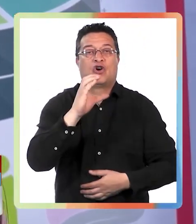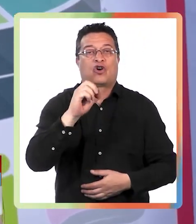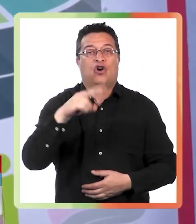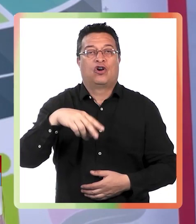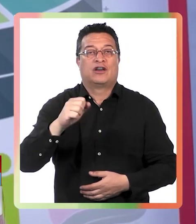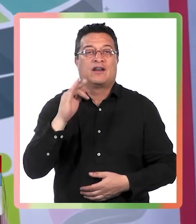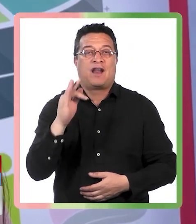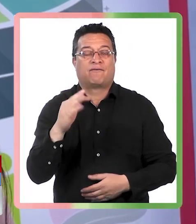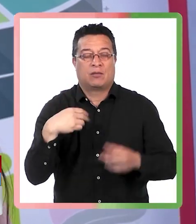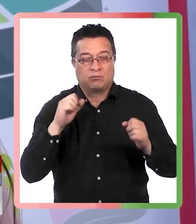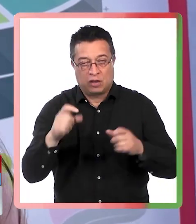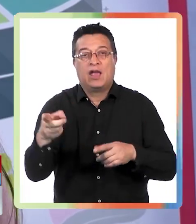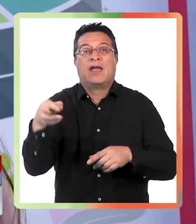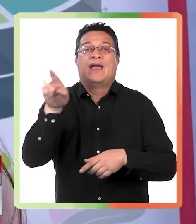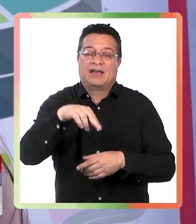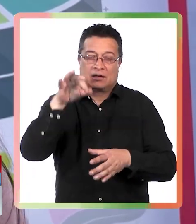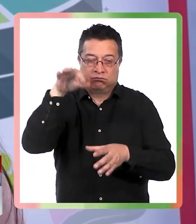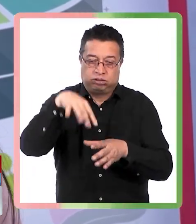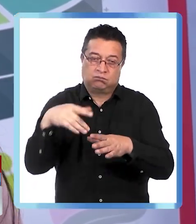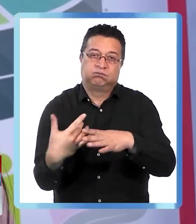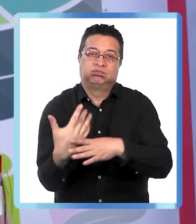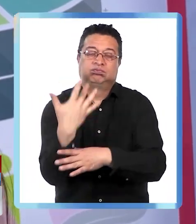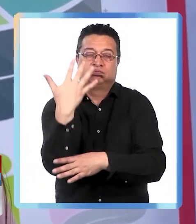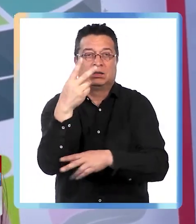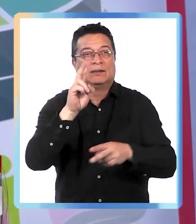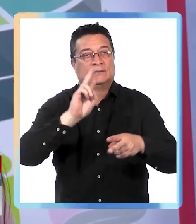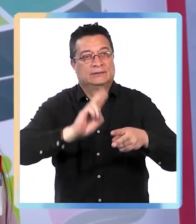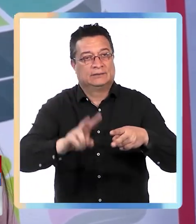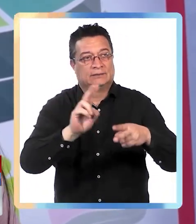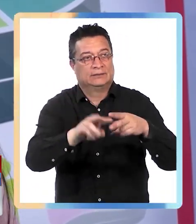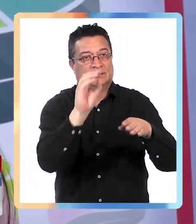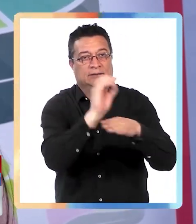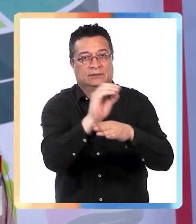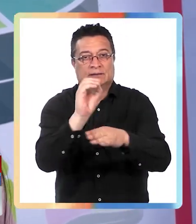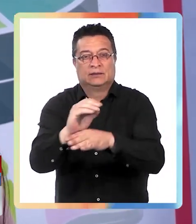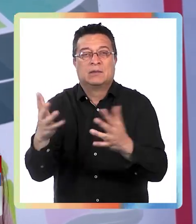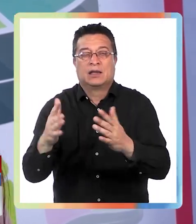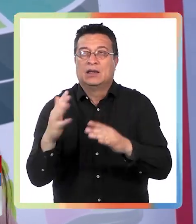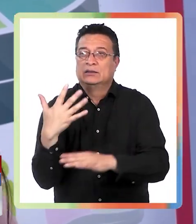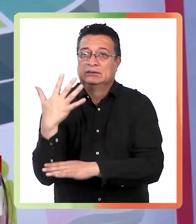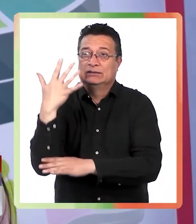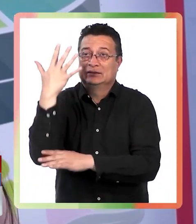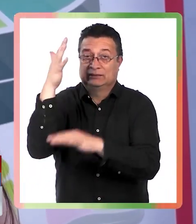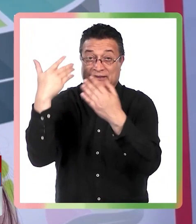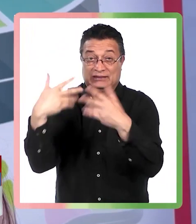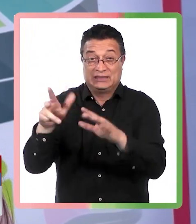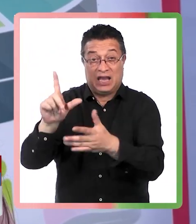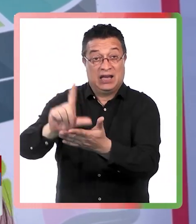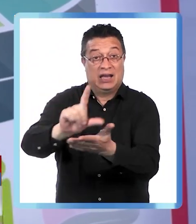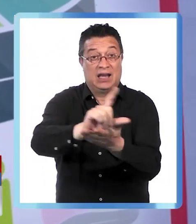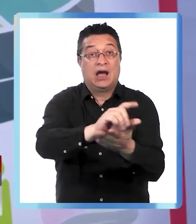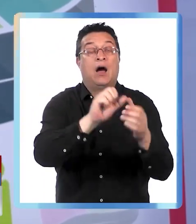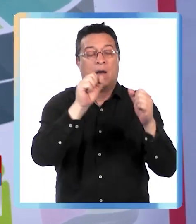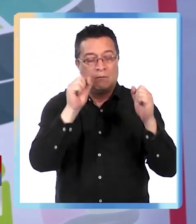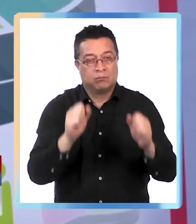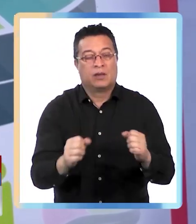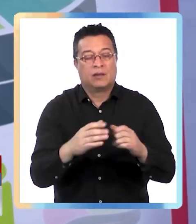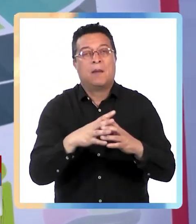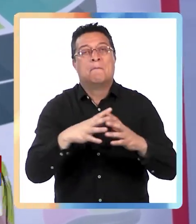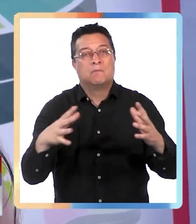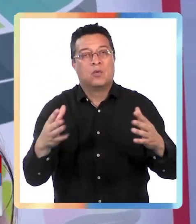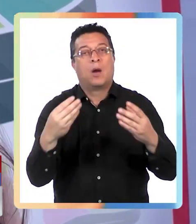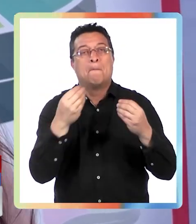CONAF que nos va a permitir ir reforestando este cerro, preparándolo para que evidentemente los árboles que ya están en este espacio puedan